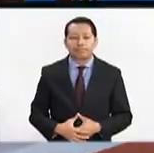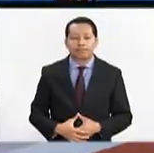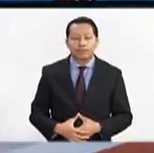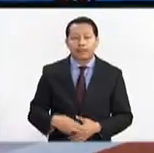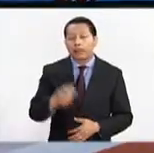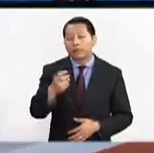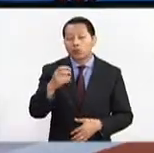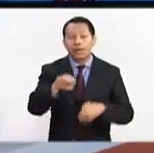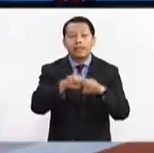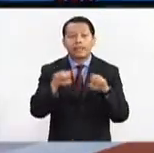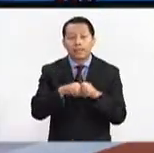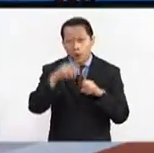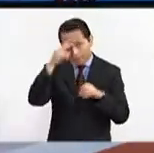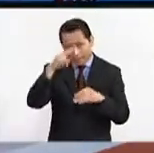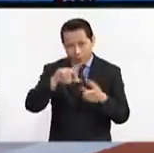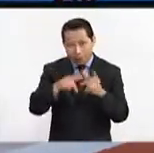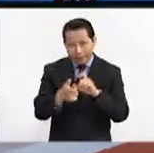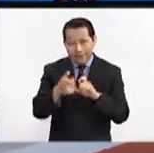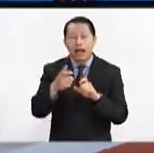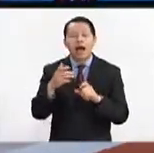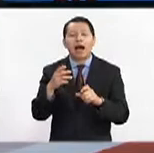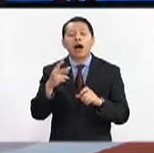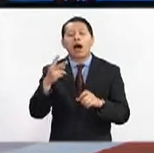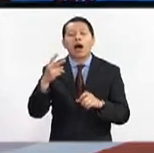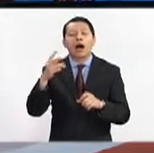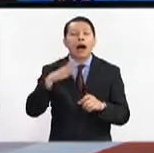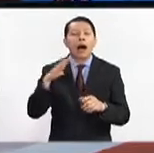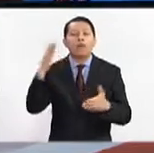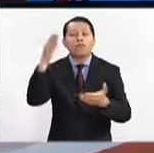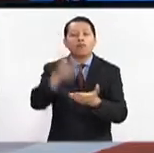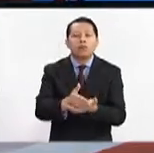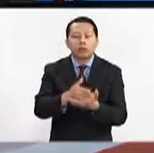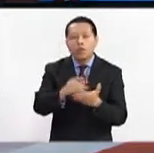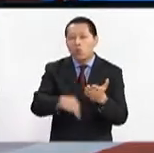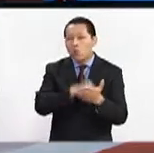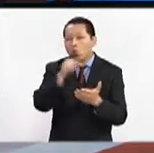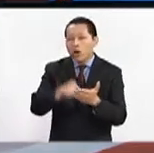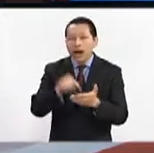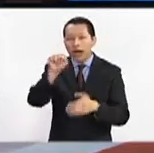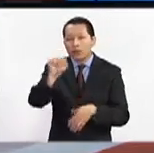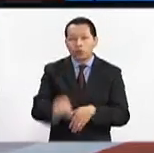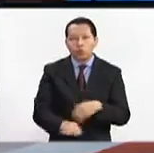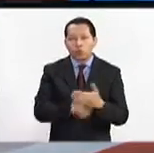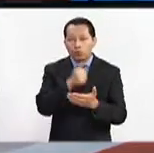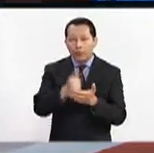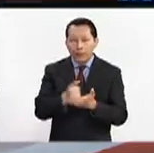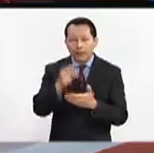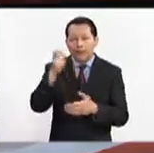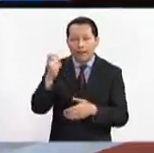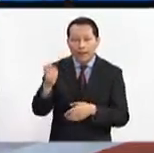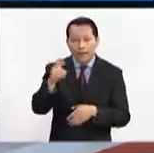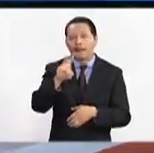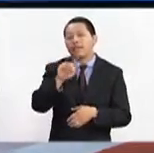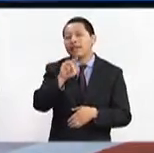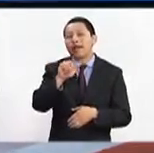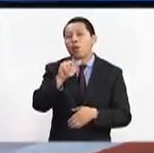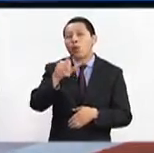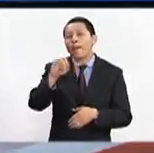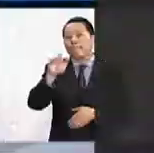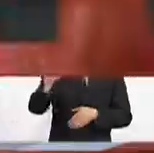Por cierto, el equipo de México al Día realizó un recorrido por una de las zonas más afectadas en el sur de la Ciudad de México, allá en Villacuapa.